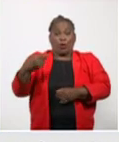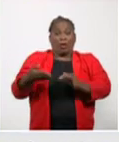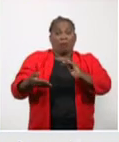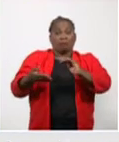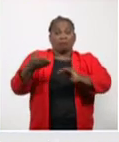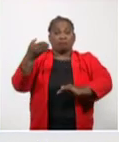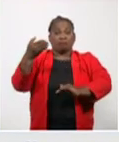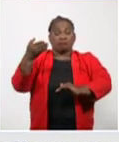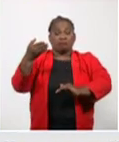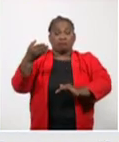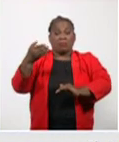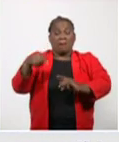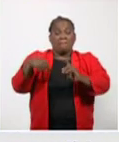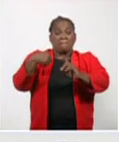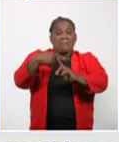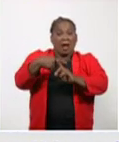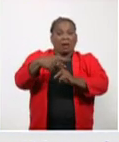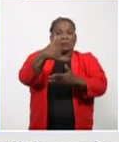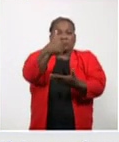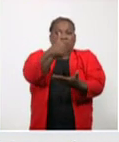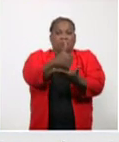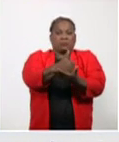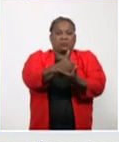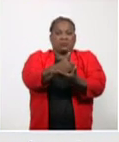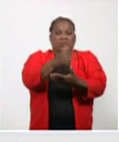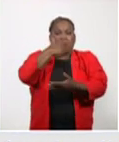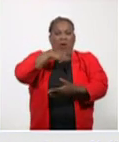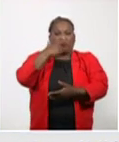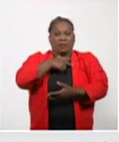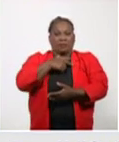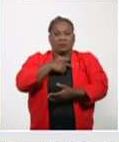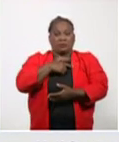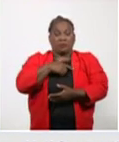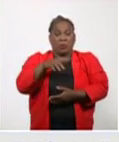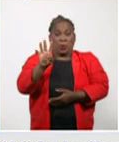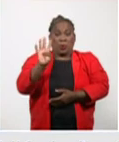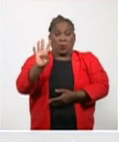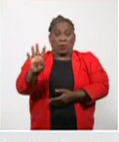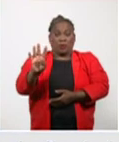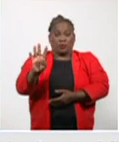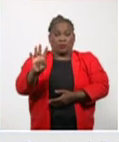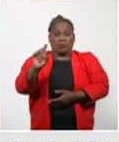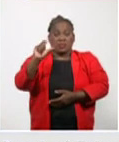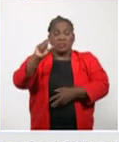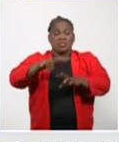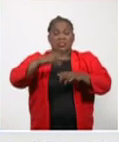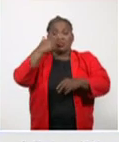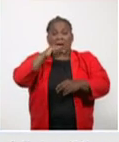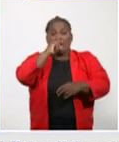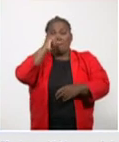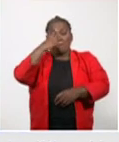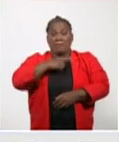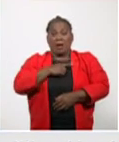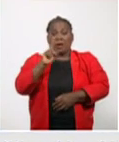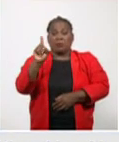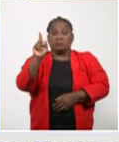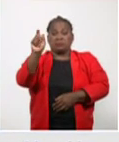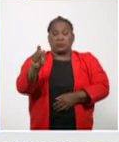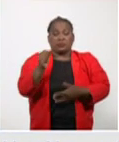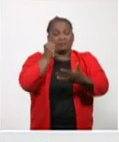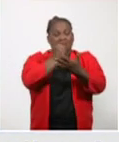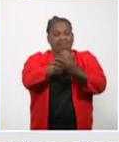municipio cabecera. Ciego Dávila con 4 y Chamba con un caso confirmado en el día de